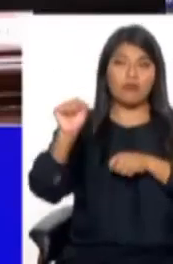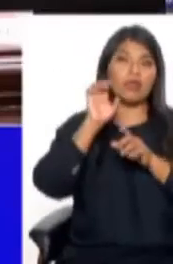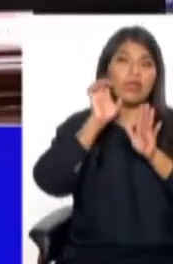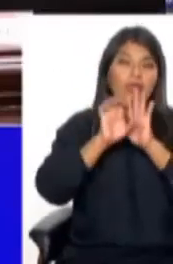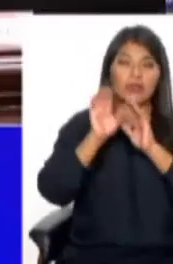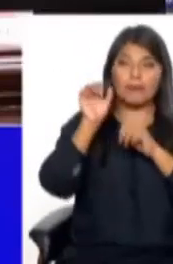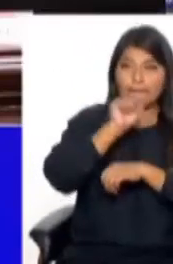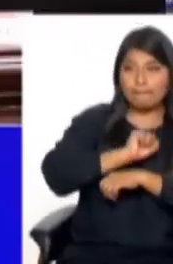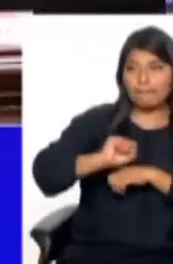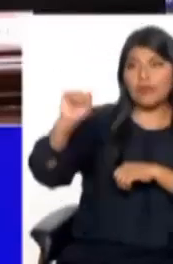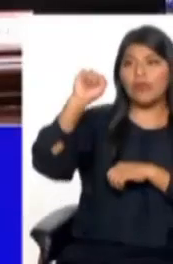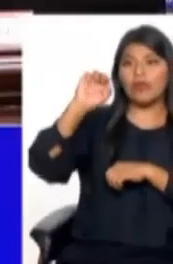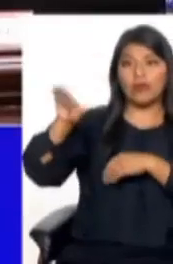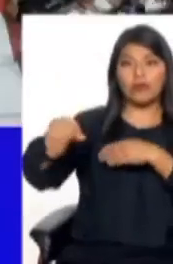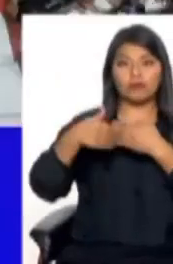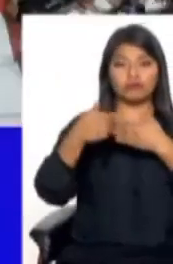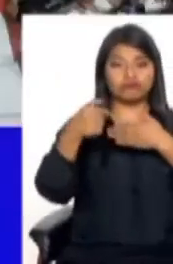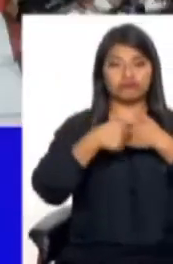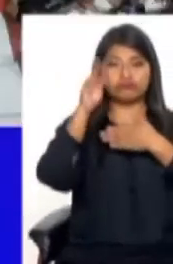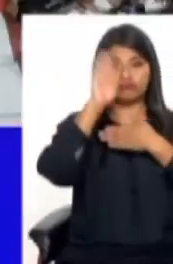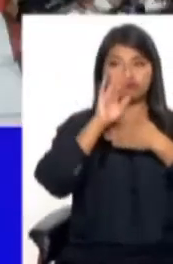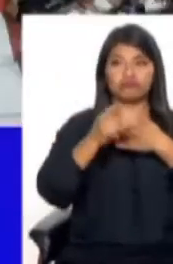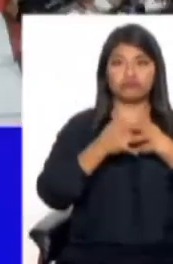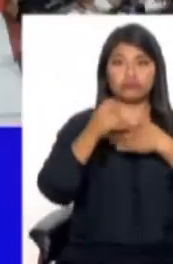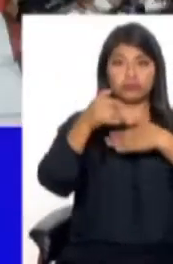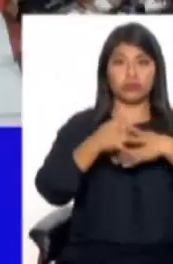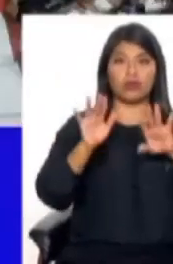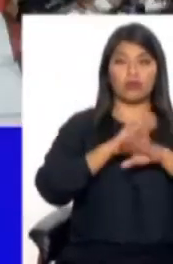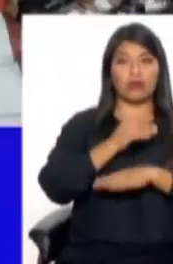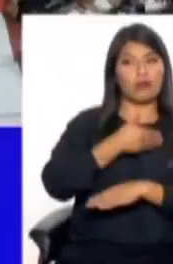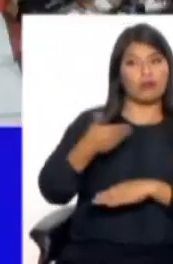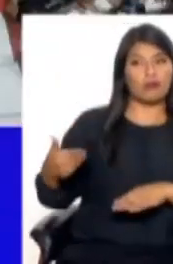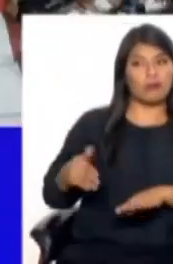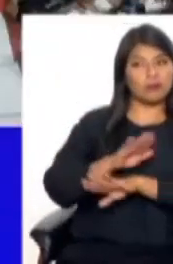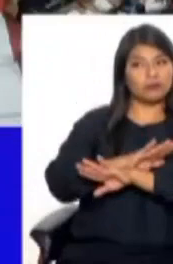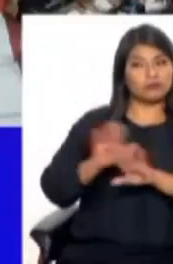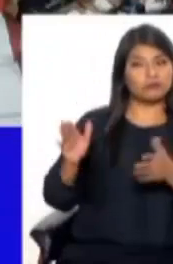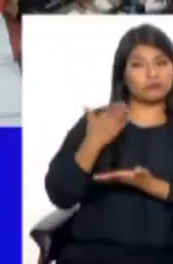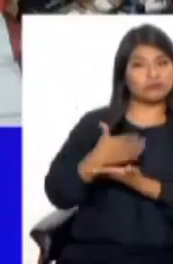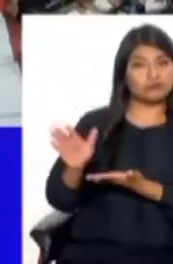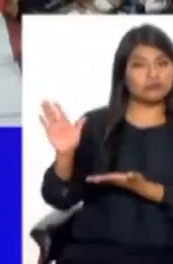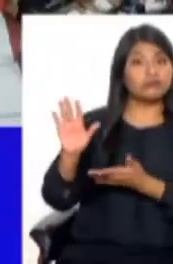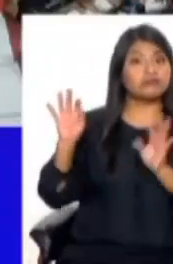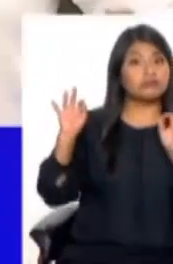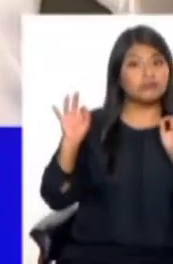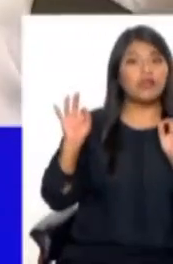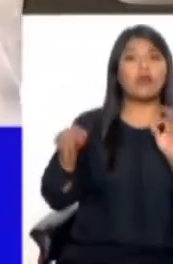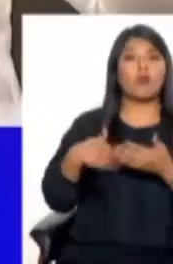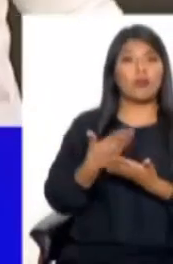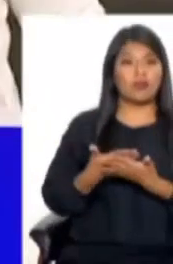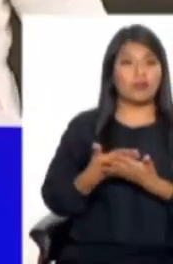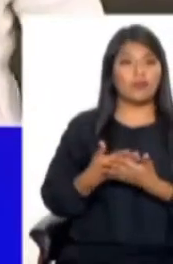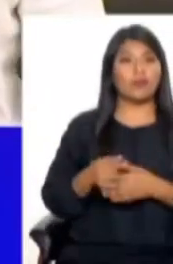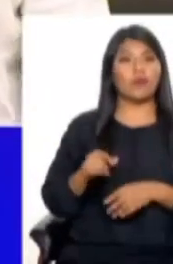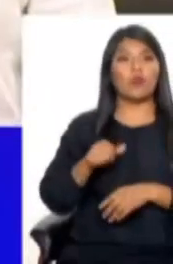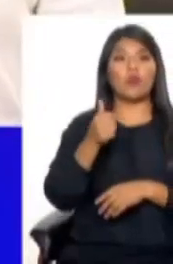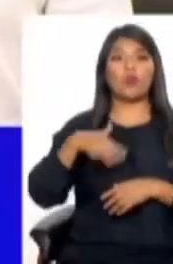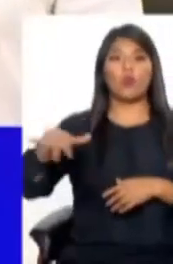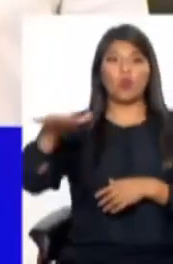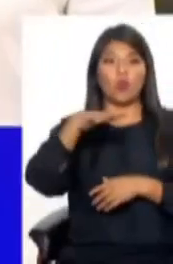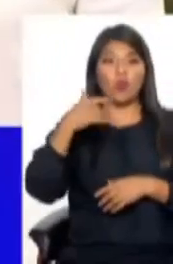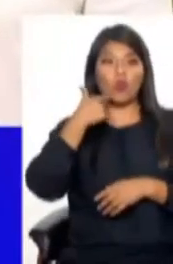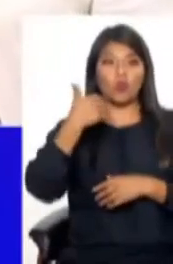alguna manera señalaban que ella dejaba de ser presidenta de la República. También por el lado de las bancadas de